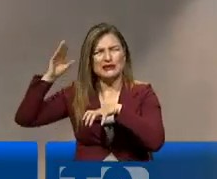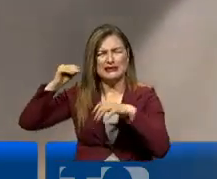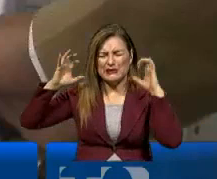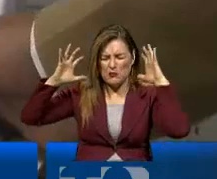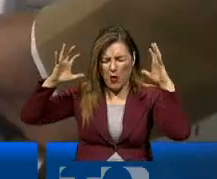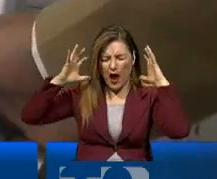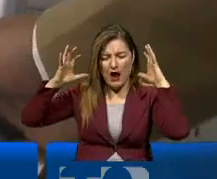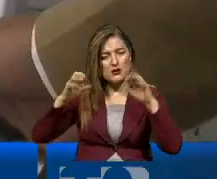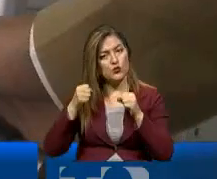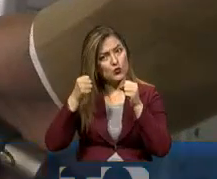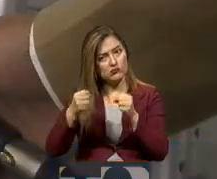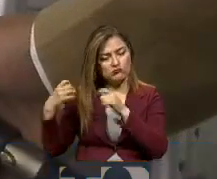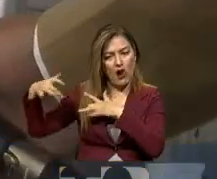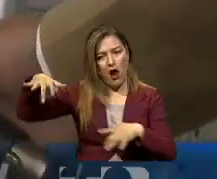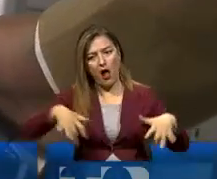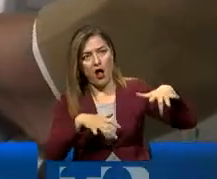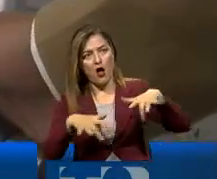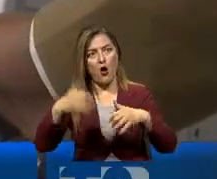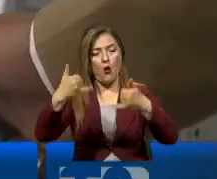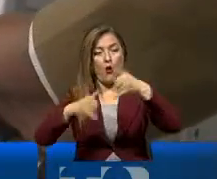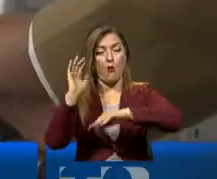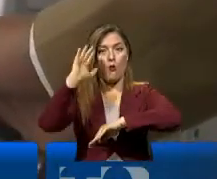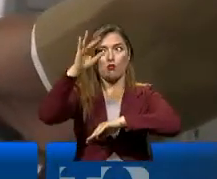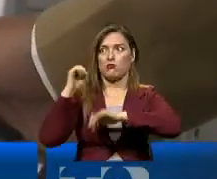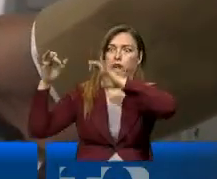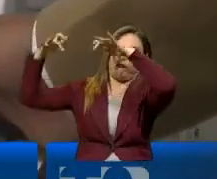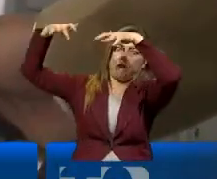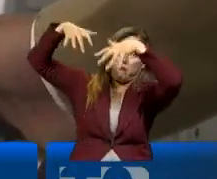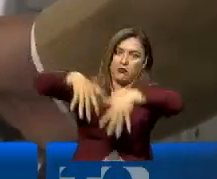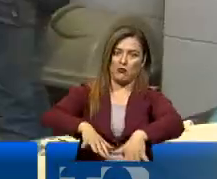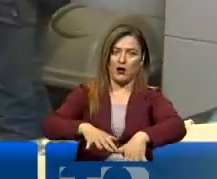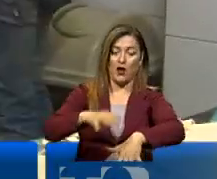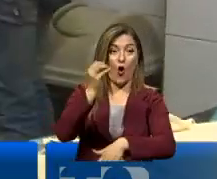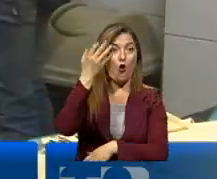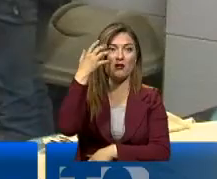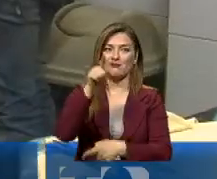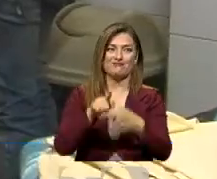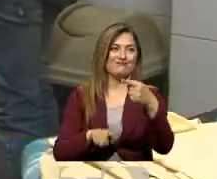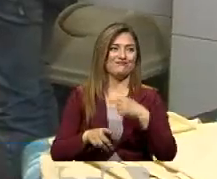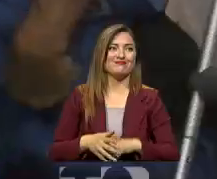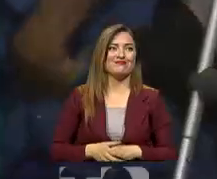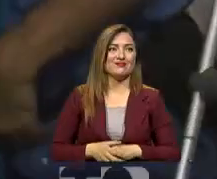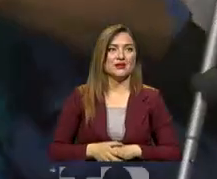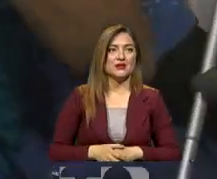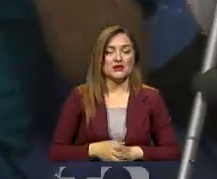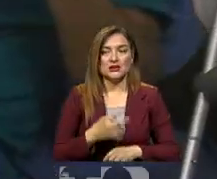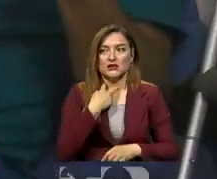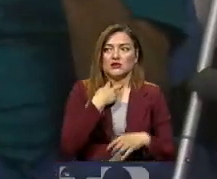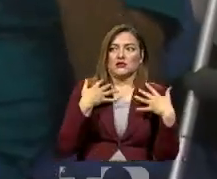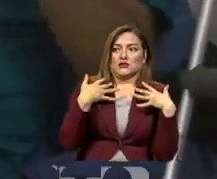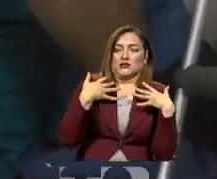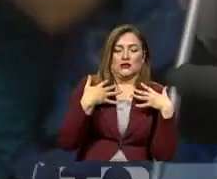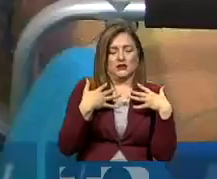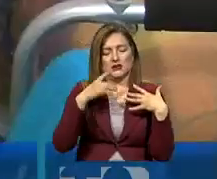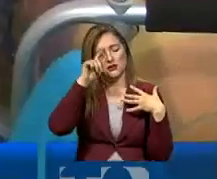y ver como una ola se trae a la cancha de voley sea una escena que no puede olvidar recuerde estos dramáticos momentos desde el albergue san